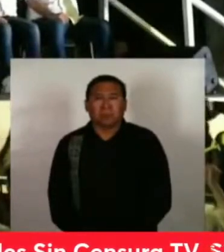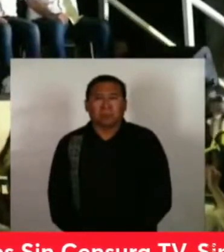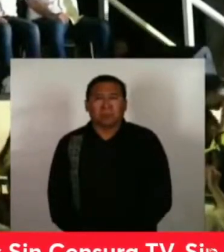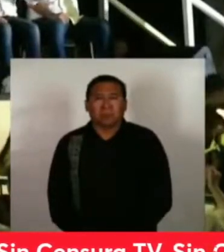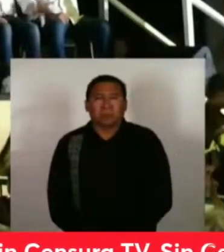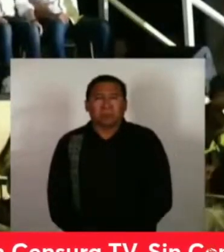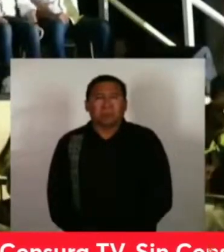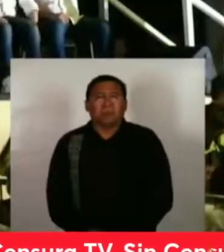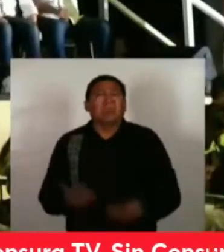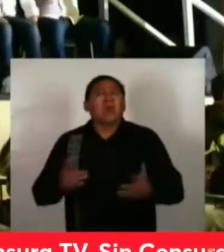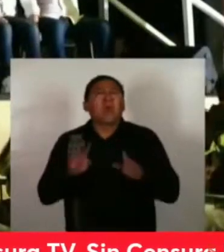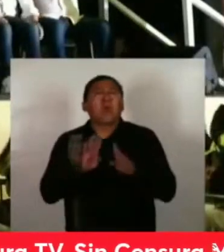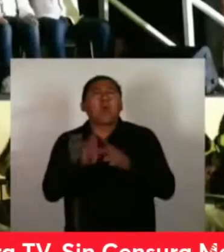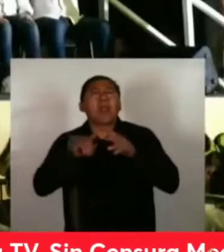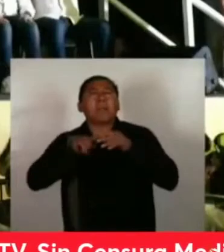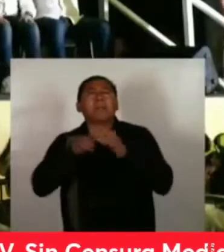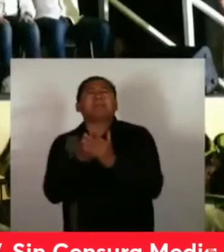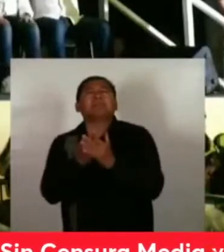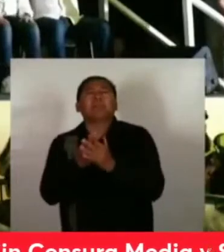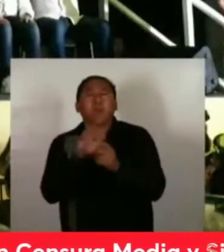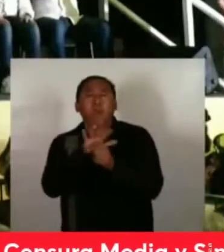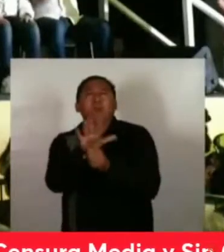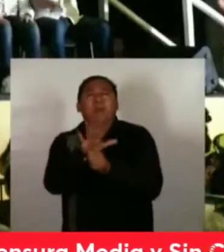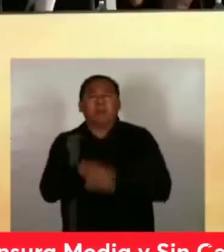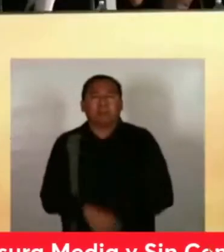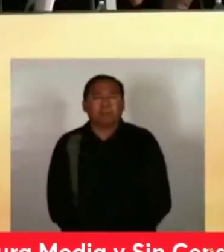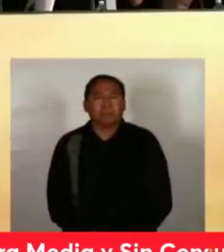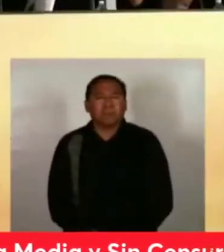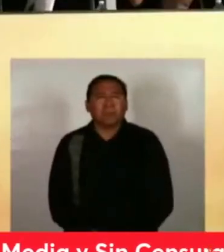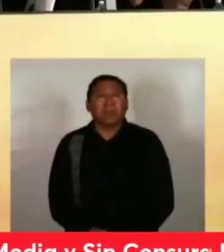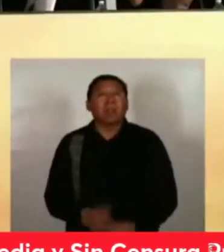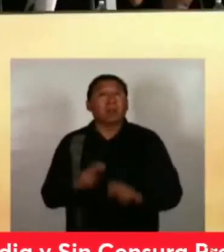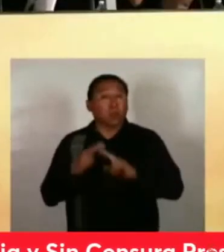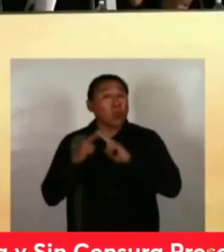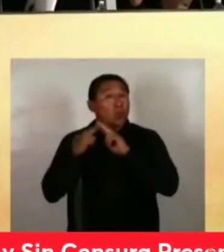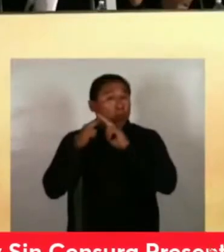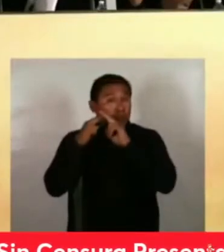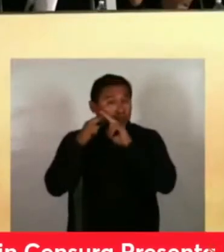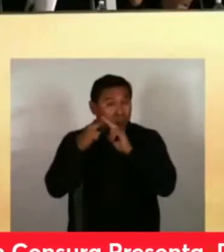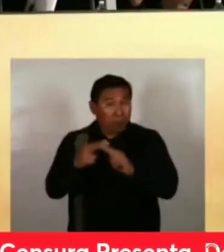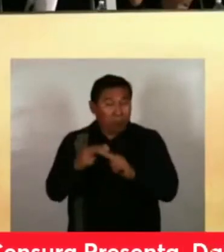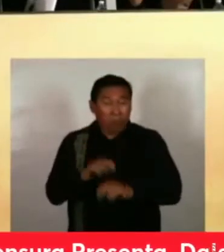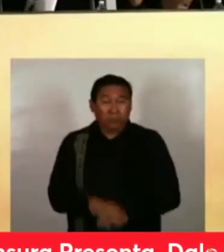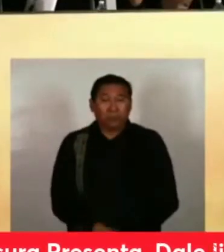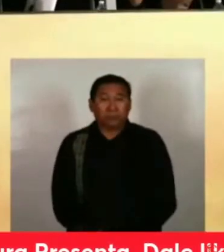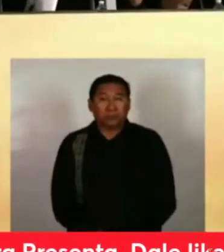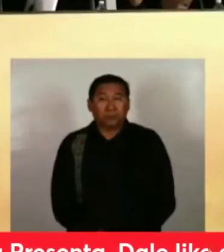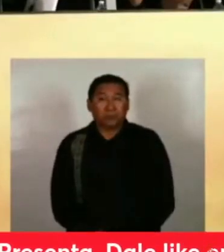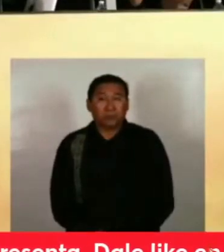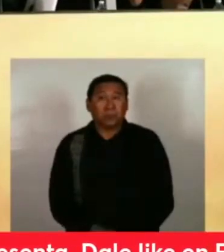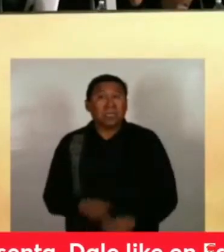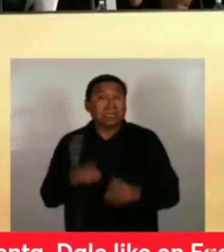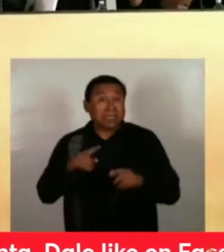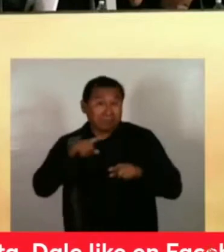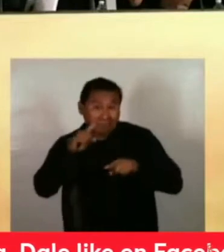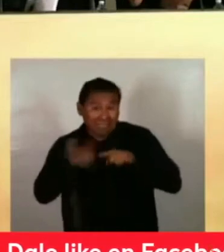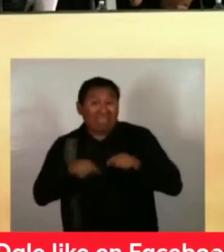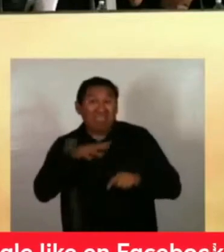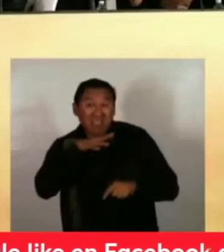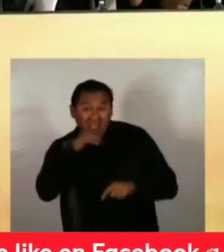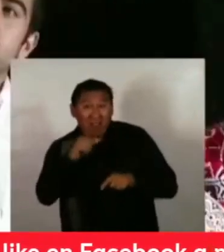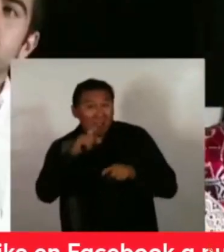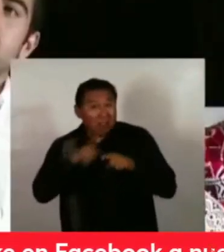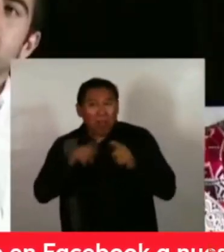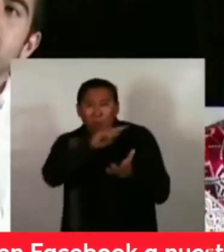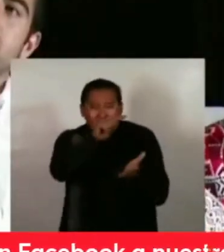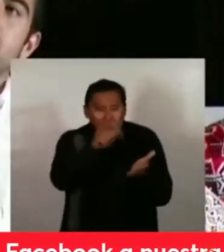¿En qué otro principio va a haber continuidad? Pues de que vamos a erradicar la corrupción en